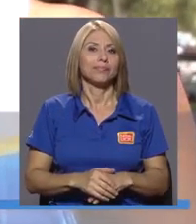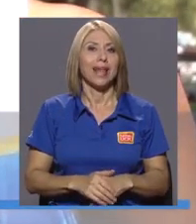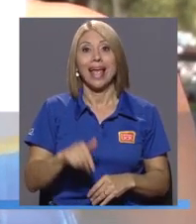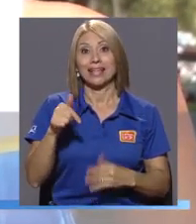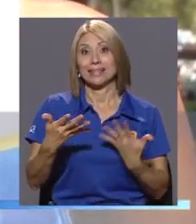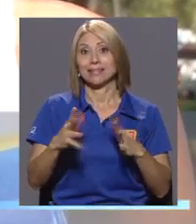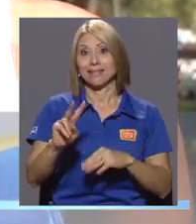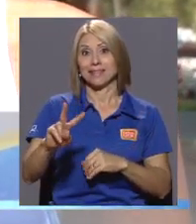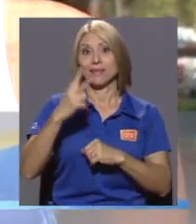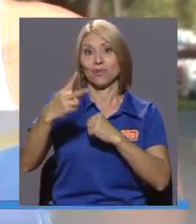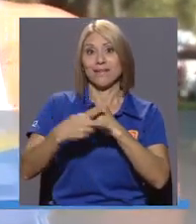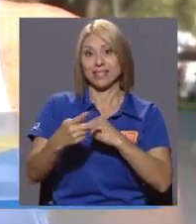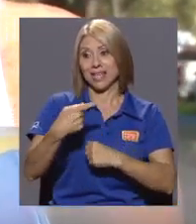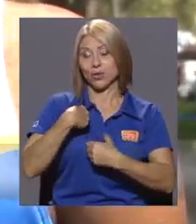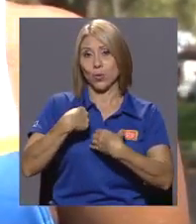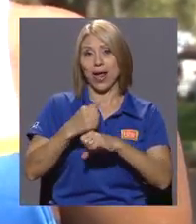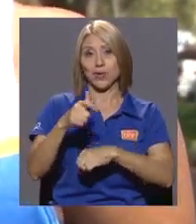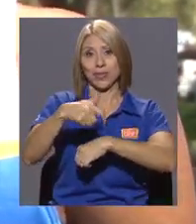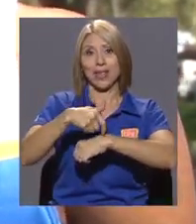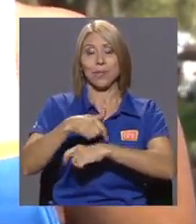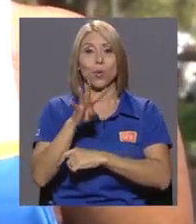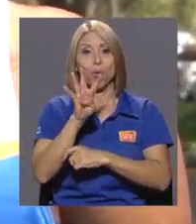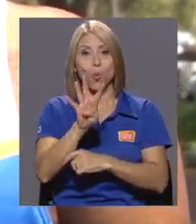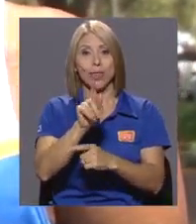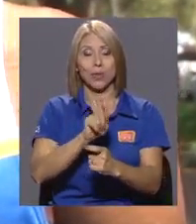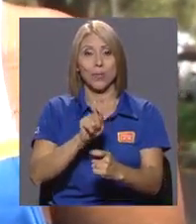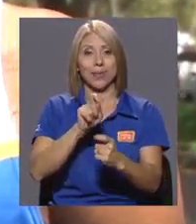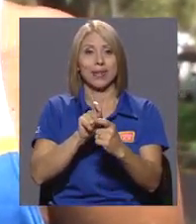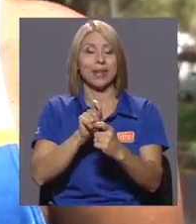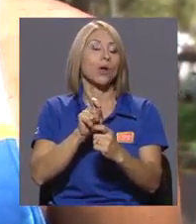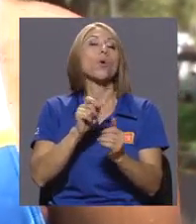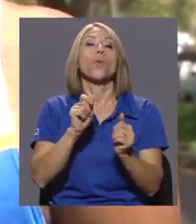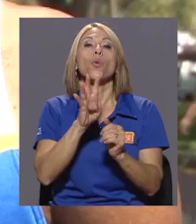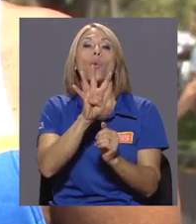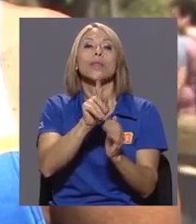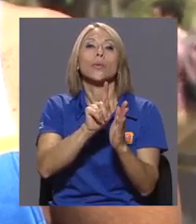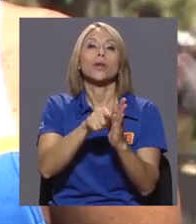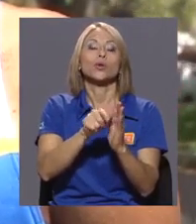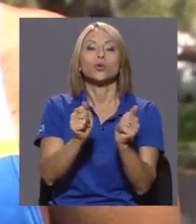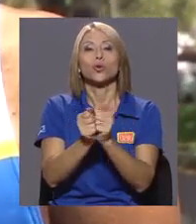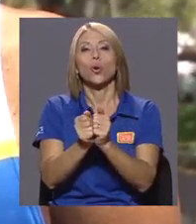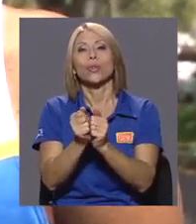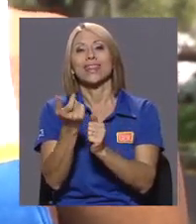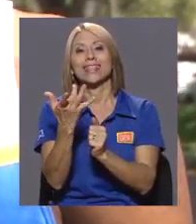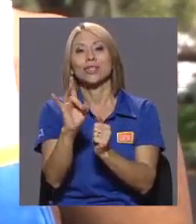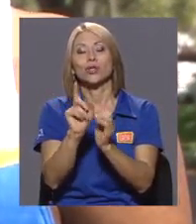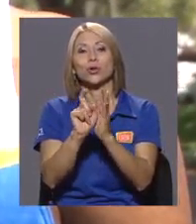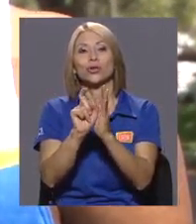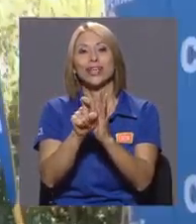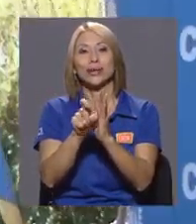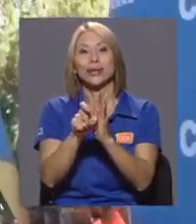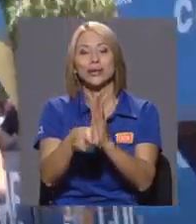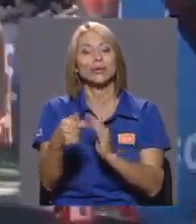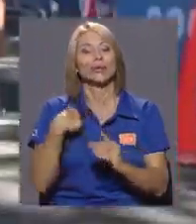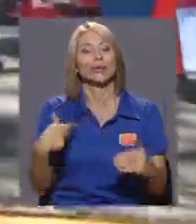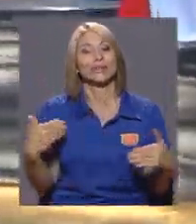Esta es la segunda vez que hago este tiempo de 4 minutos con 18 segundos y la verdad estoy súper feliz.